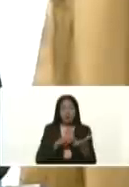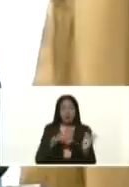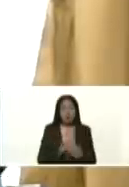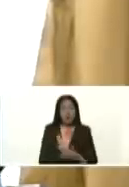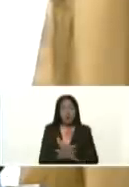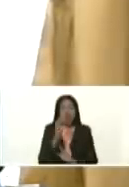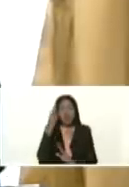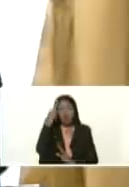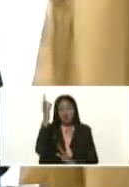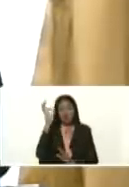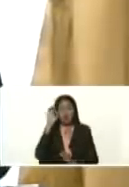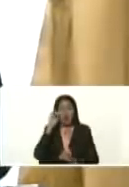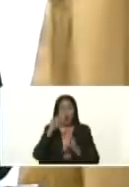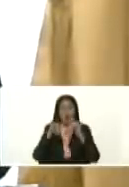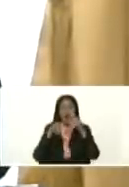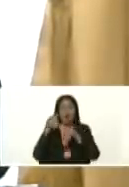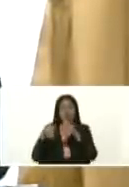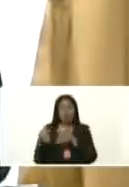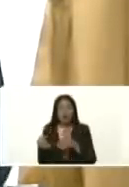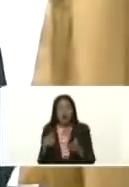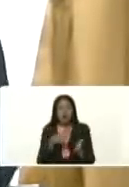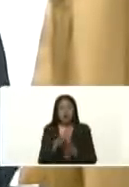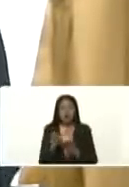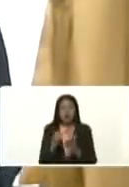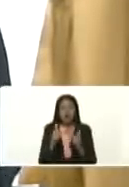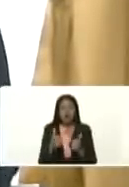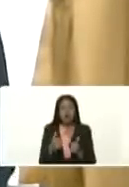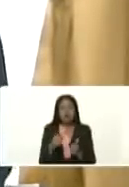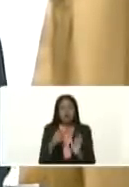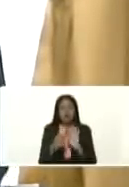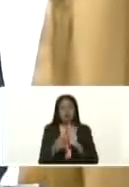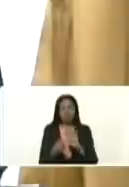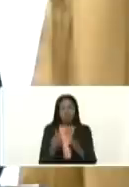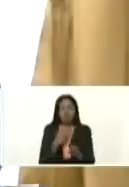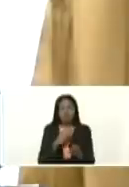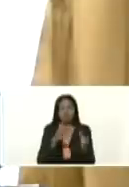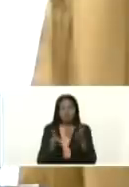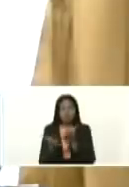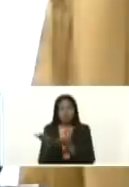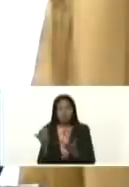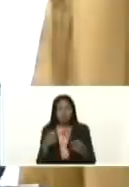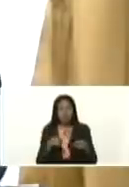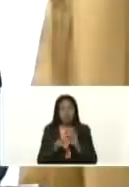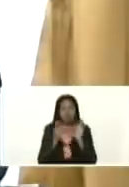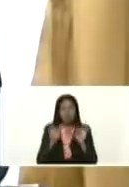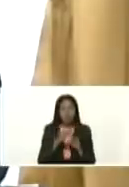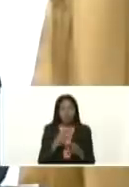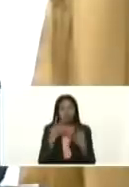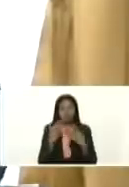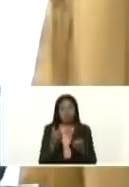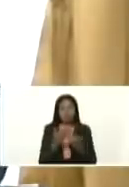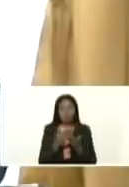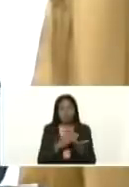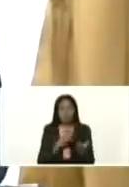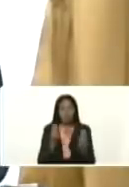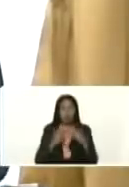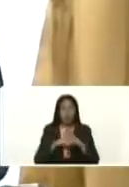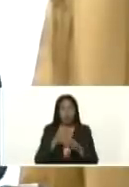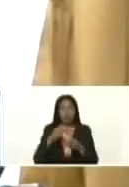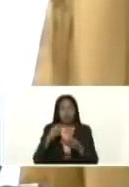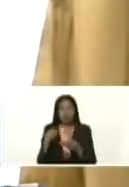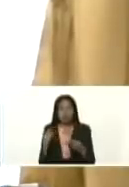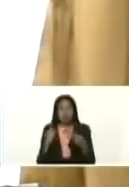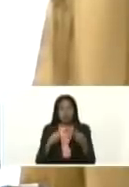consejo nacional electoral garantías electorales y representación proporcional tal como estaba comprendido en el acuerdo que se firmó